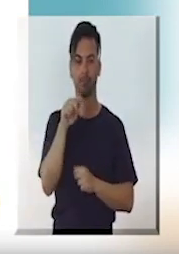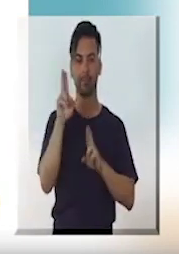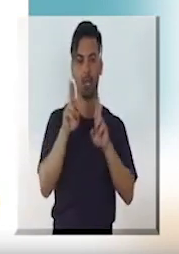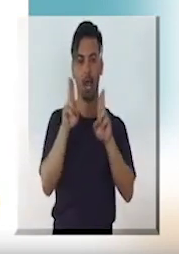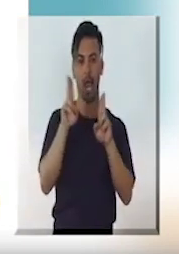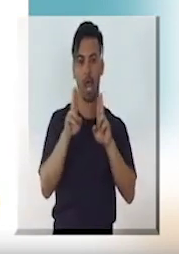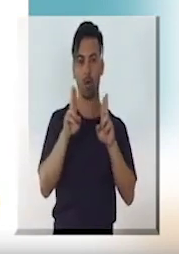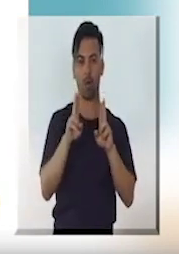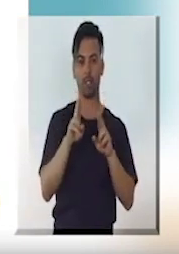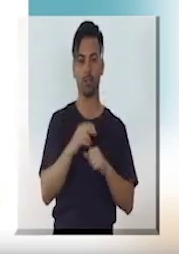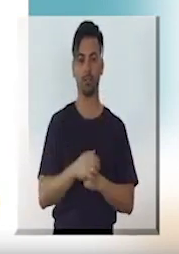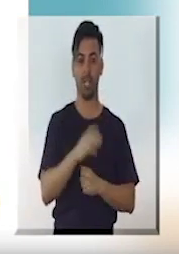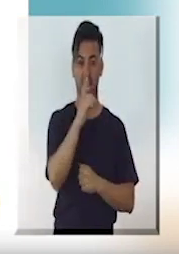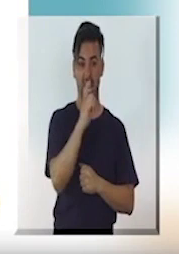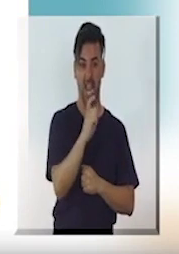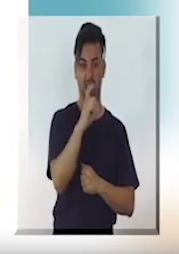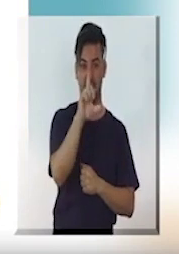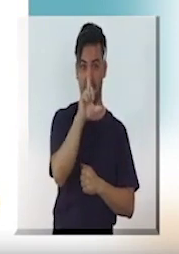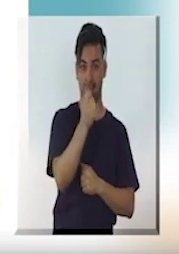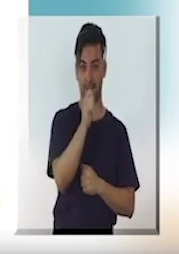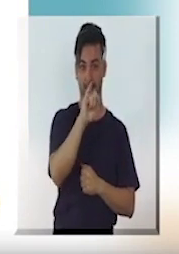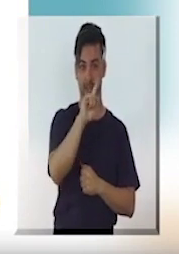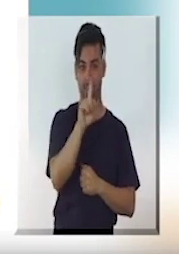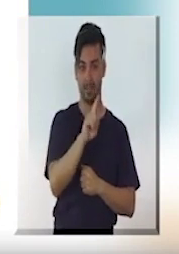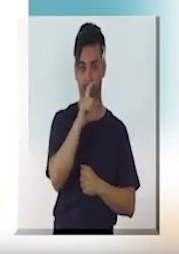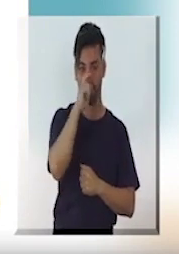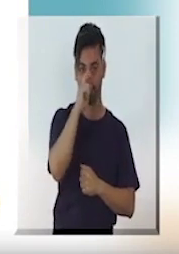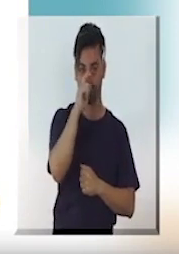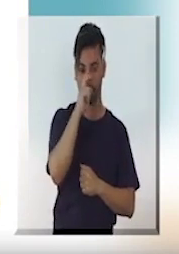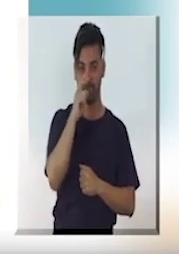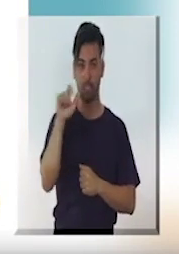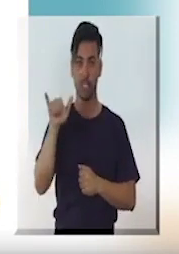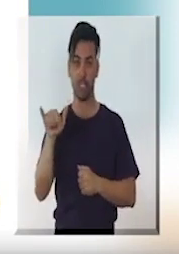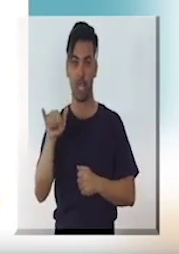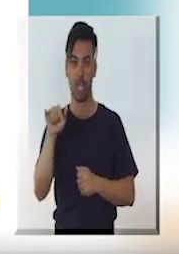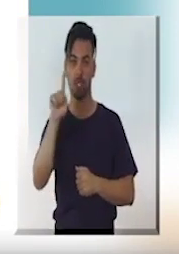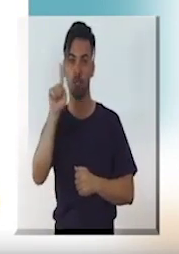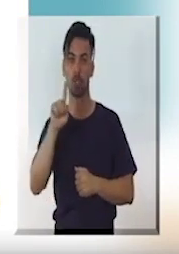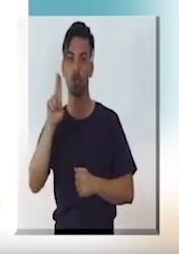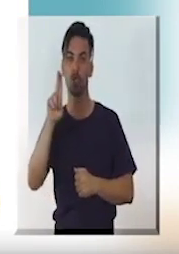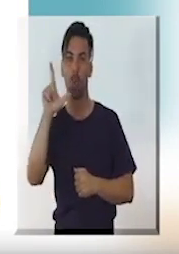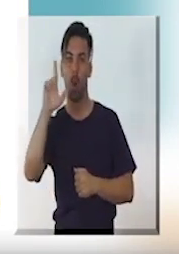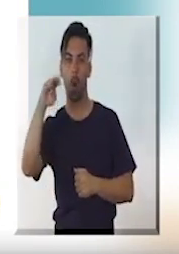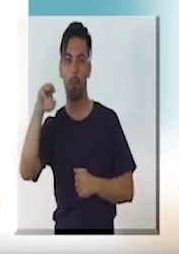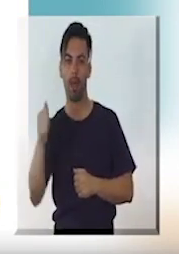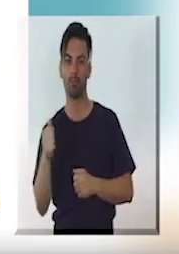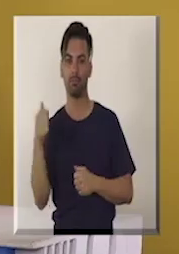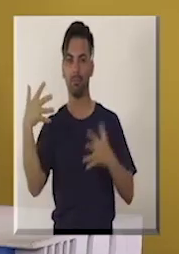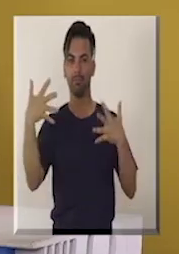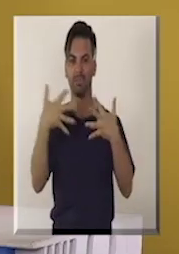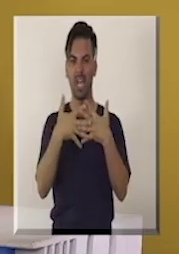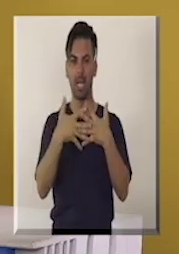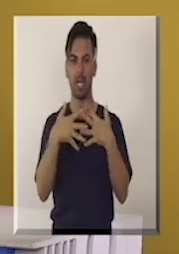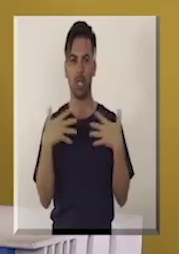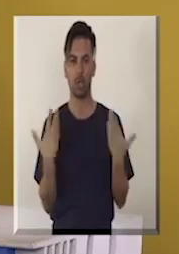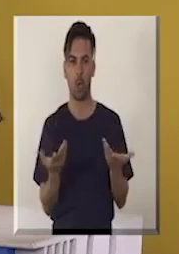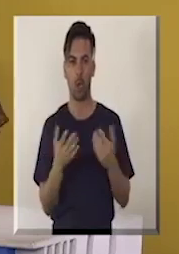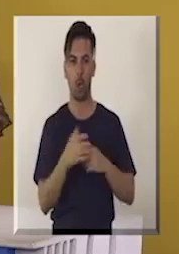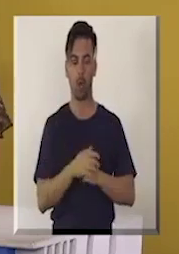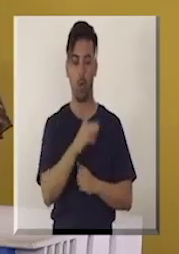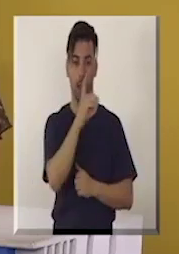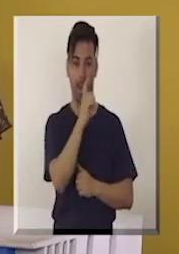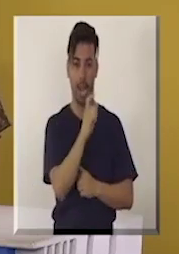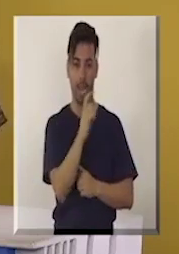por Y a la edad de Zulma, puedes expresar la relación como X menos Y igual a 7. ¿Por qué? ¿Por